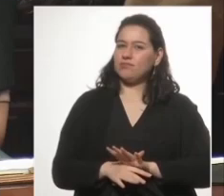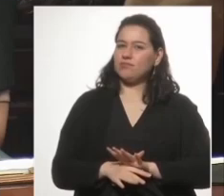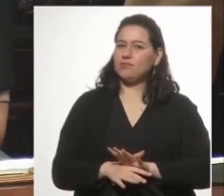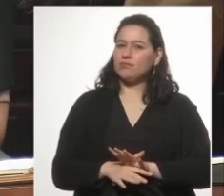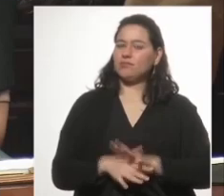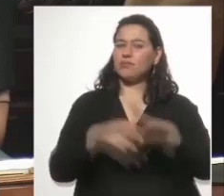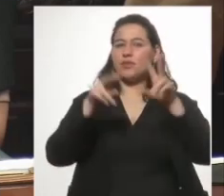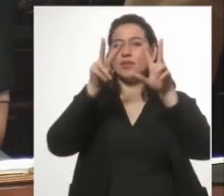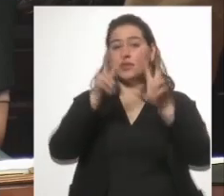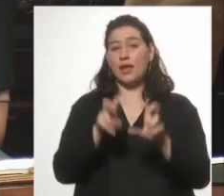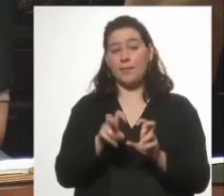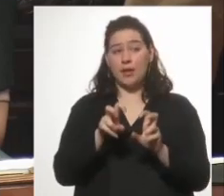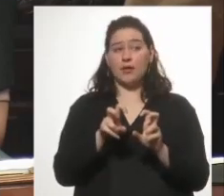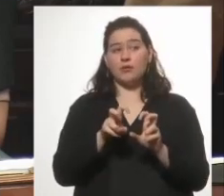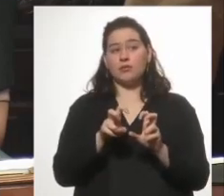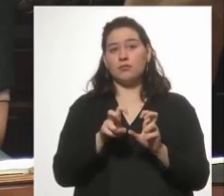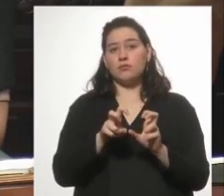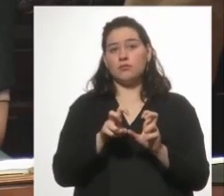este tema